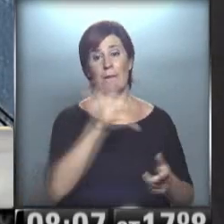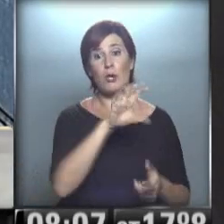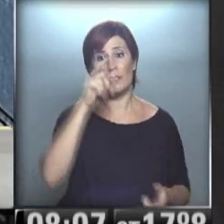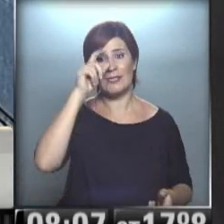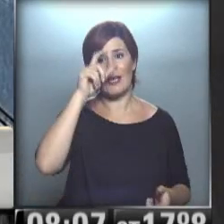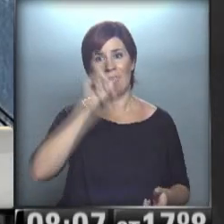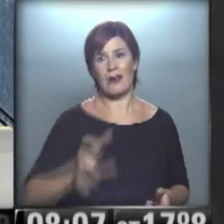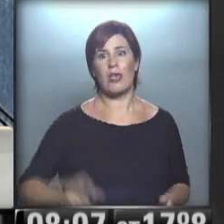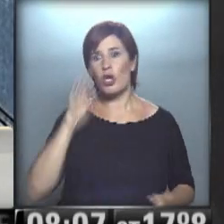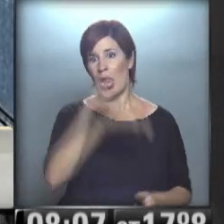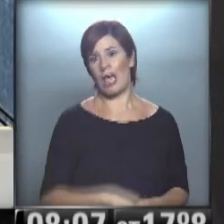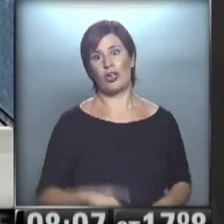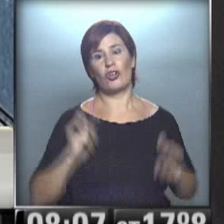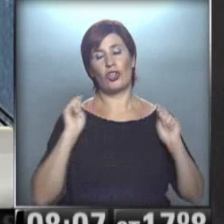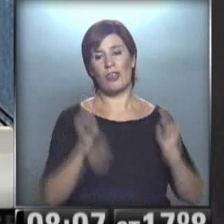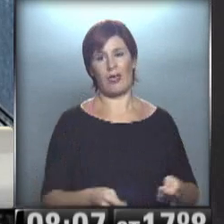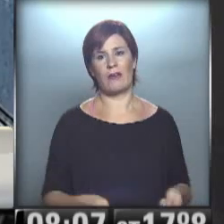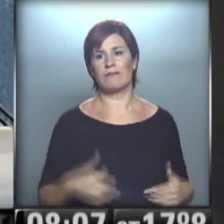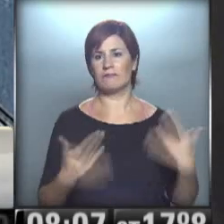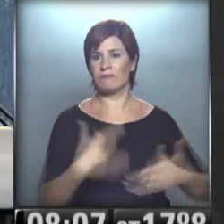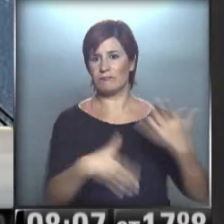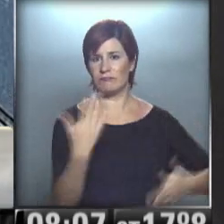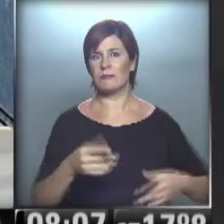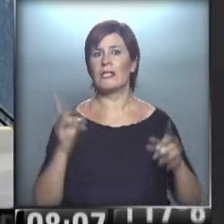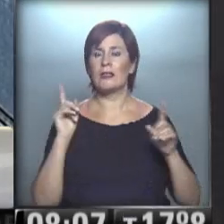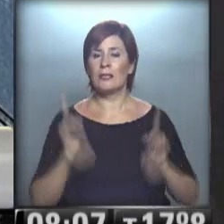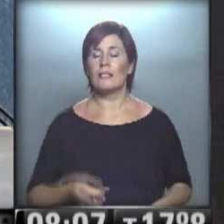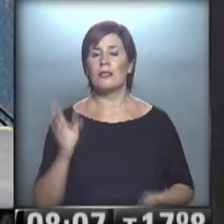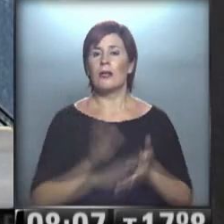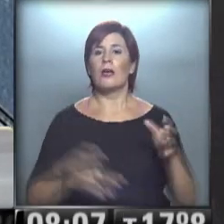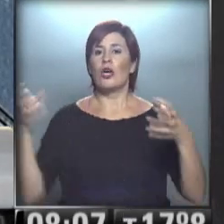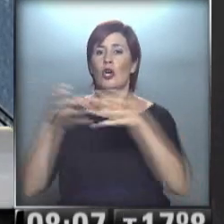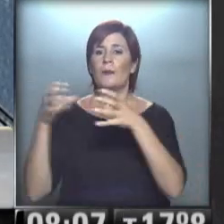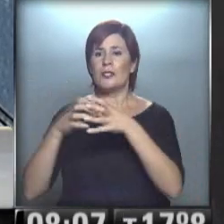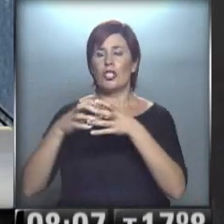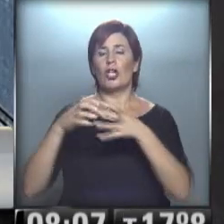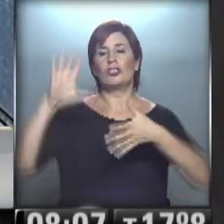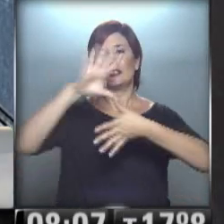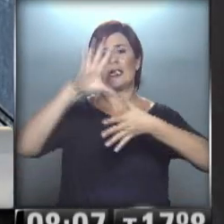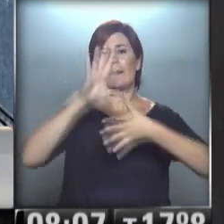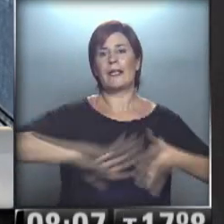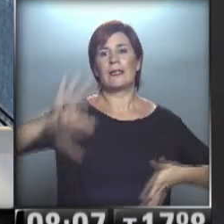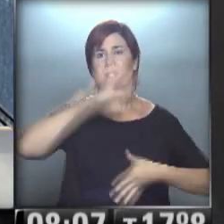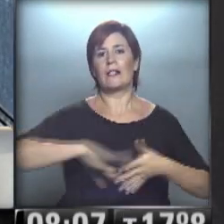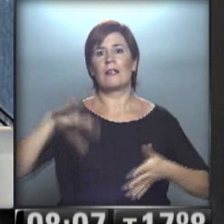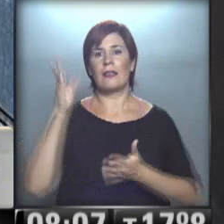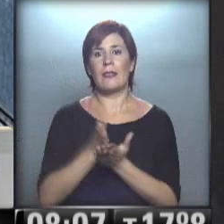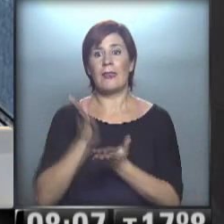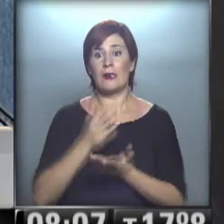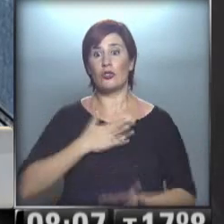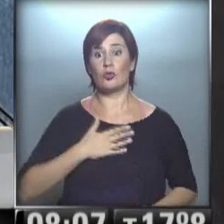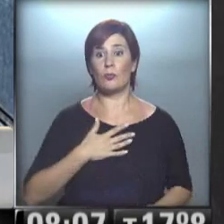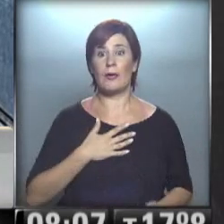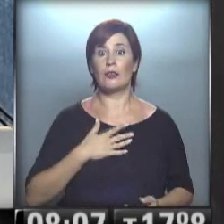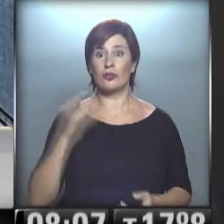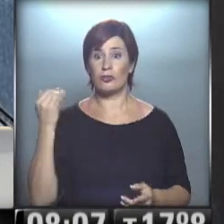muy importante considerar que la Comisión Interamericana de Derechos Humanos clausuró una demanda contra el Estado Nacional, que